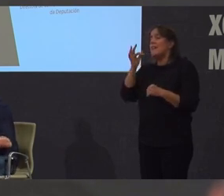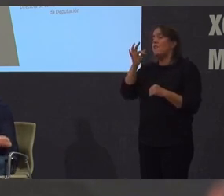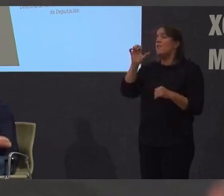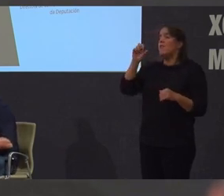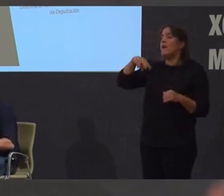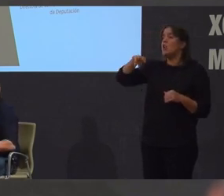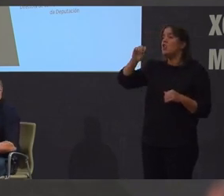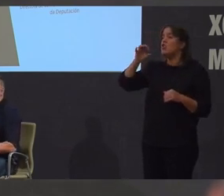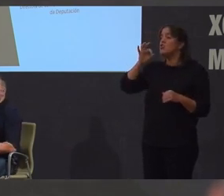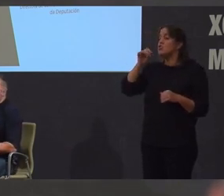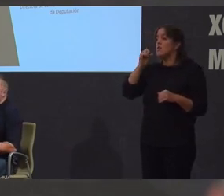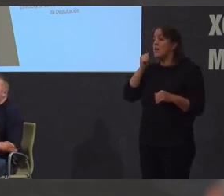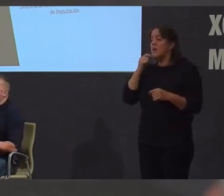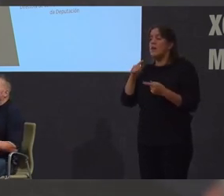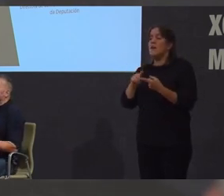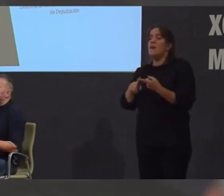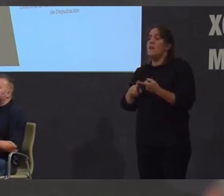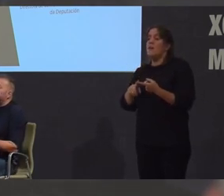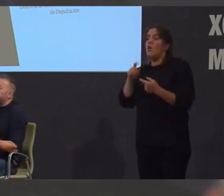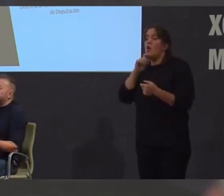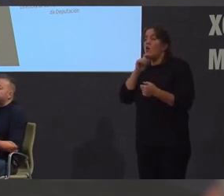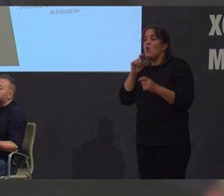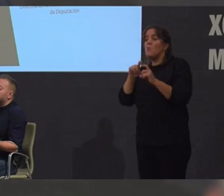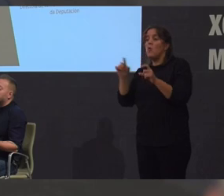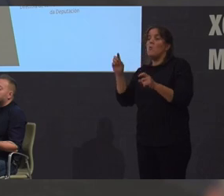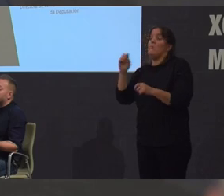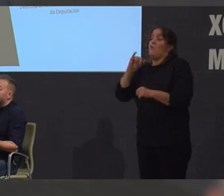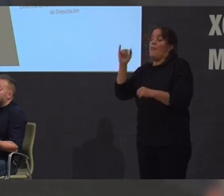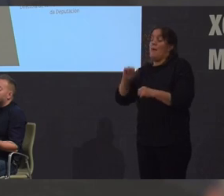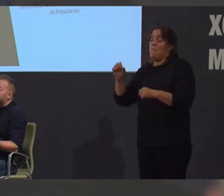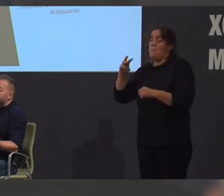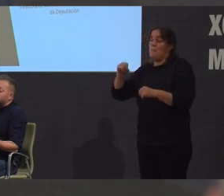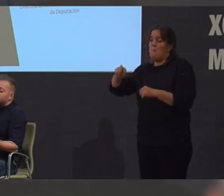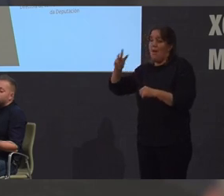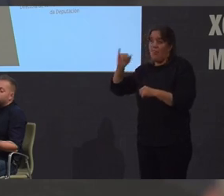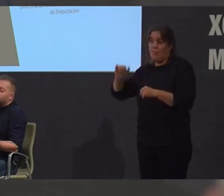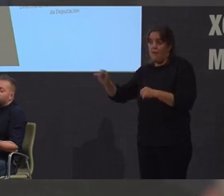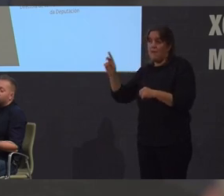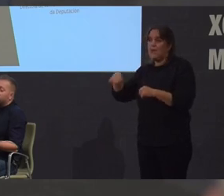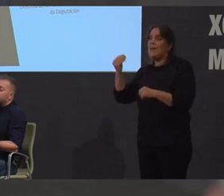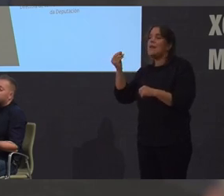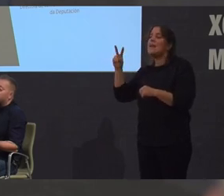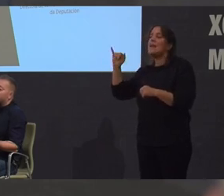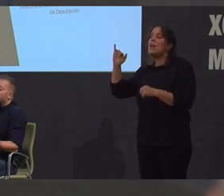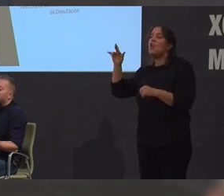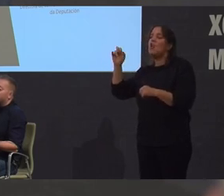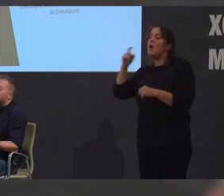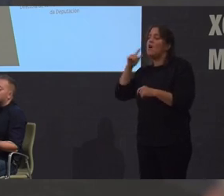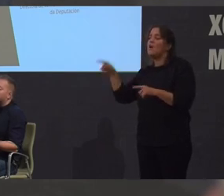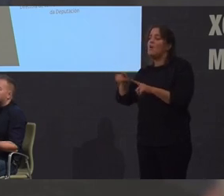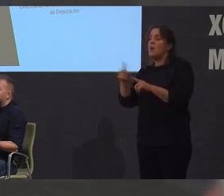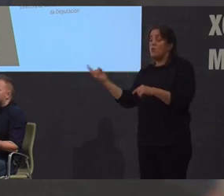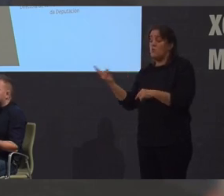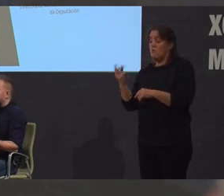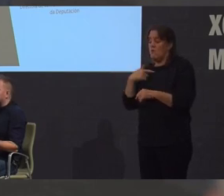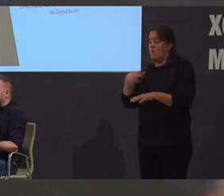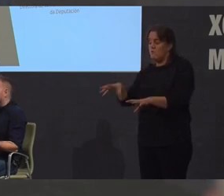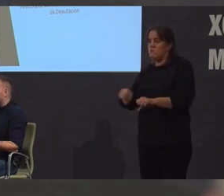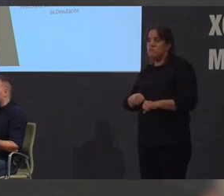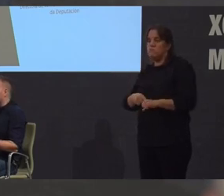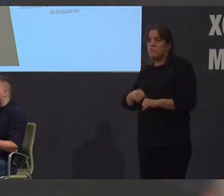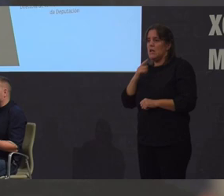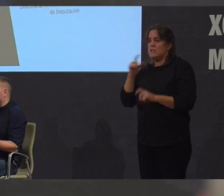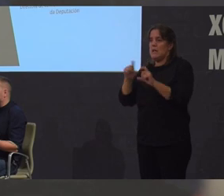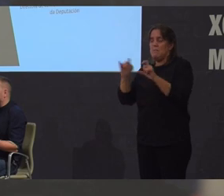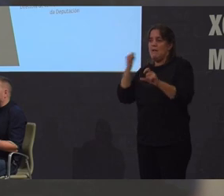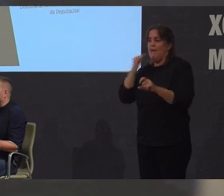Fuerzas Eléctricas del Noroeste, como a través de Pedro Barrié de la Maza y Corní de Quiroga, pues se hicieron con las empresas eléctricas o la